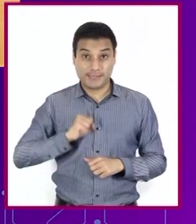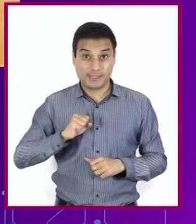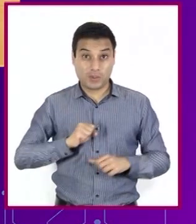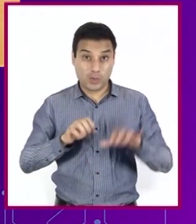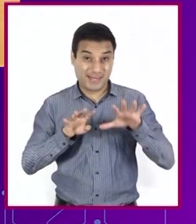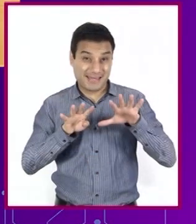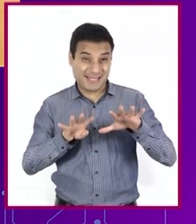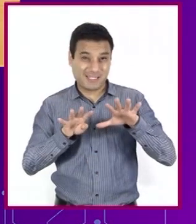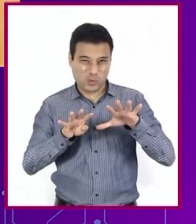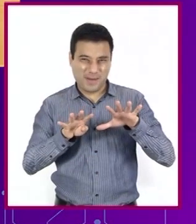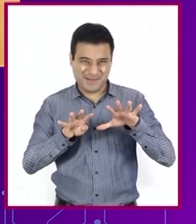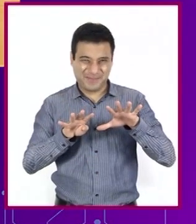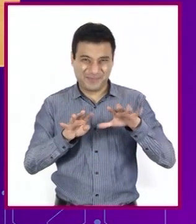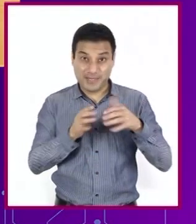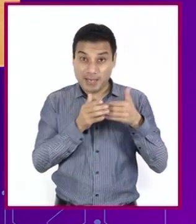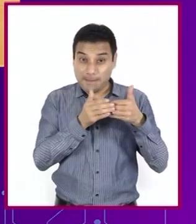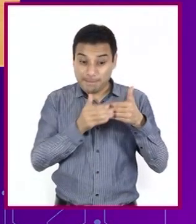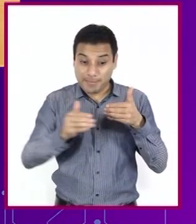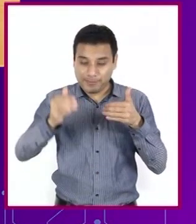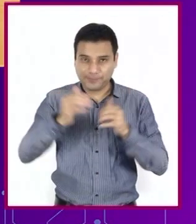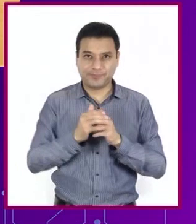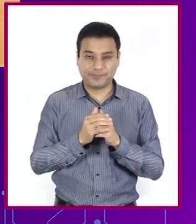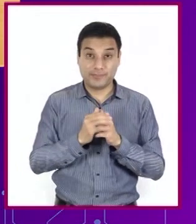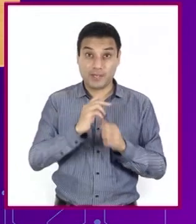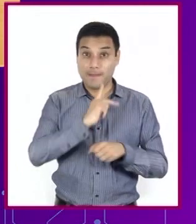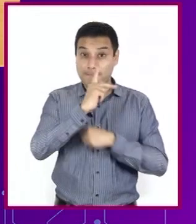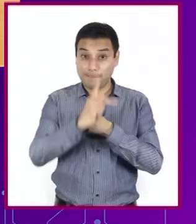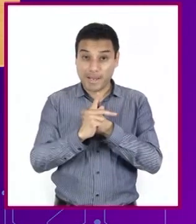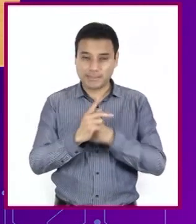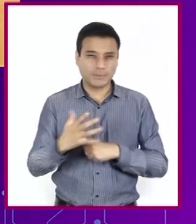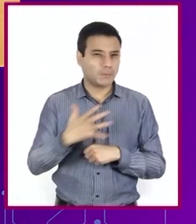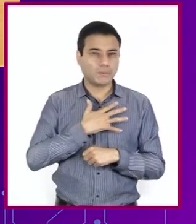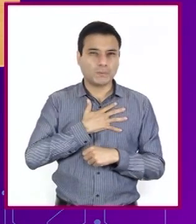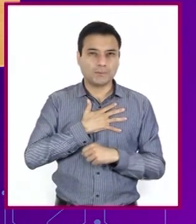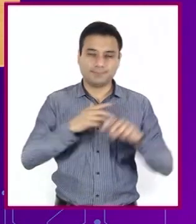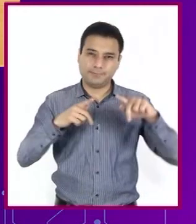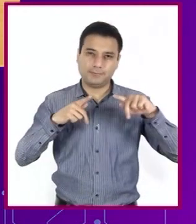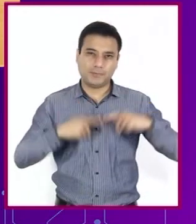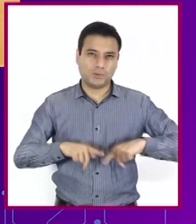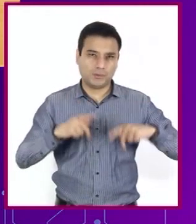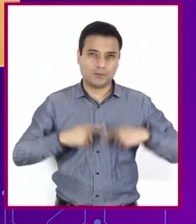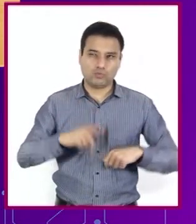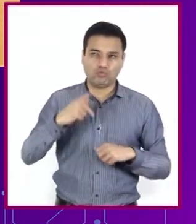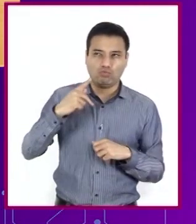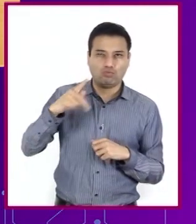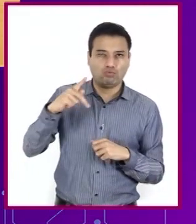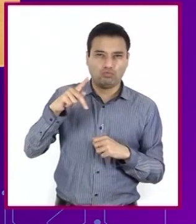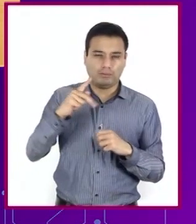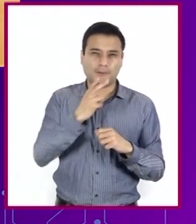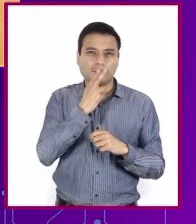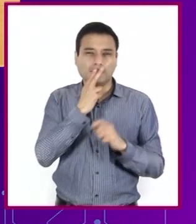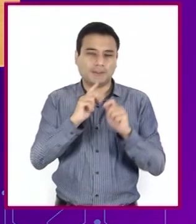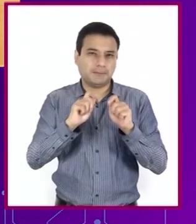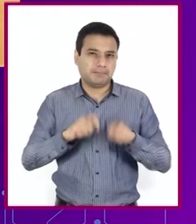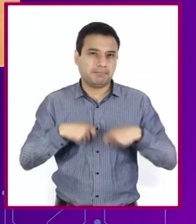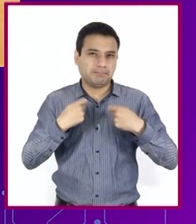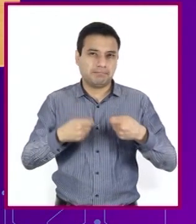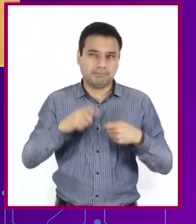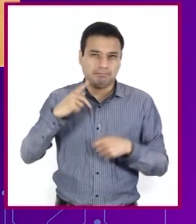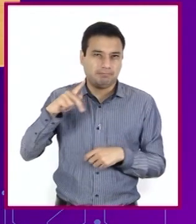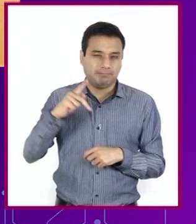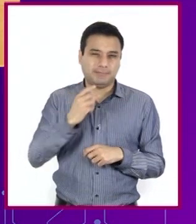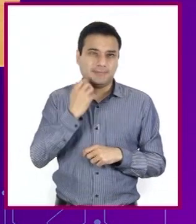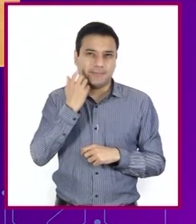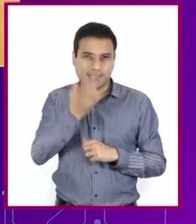XIX, el nacionalismo se convirtió en un movimiento conservador y en una de las ideologías básicas en la expansión